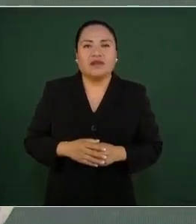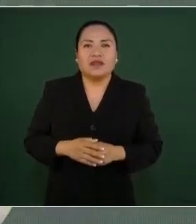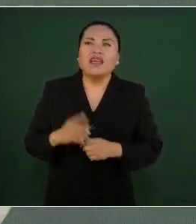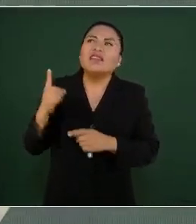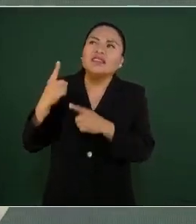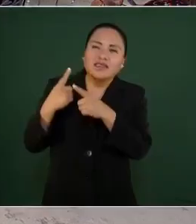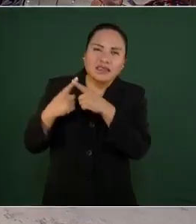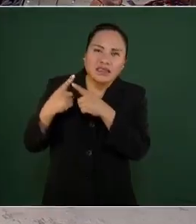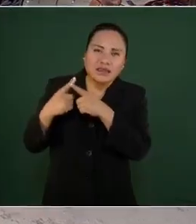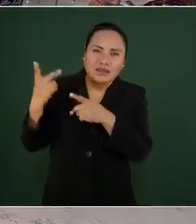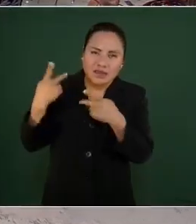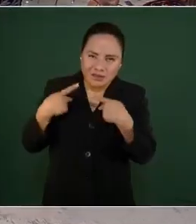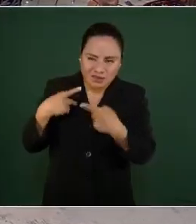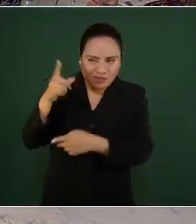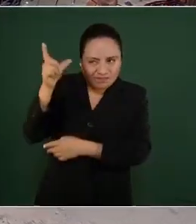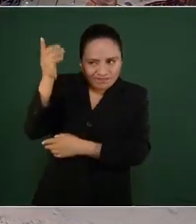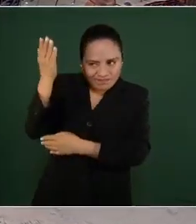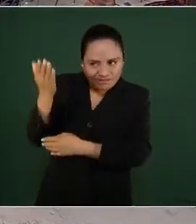guía,